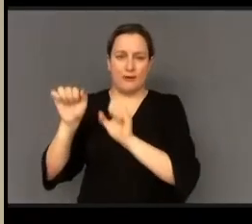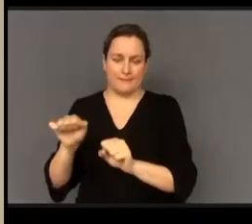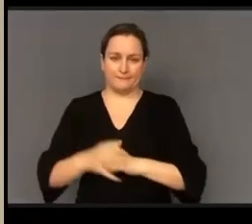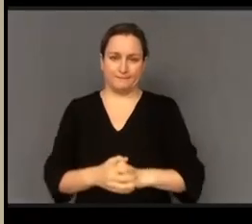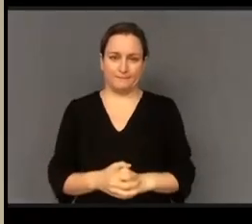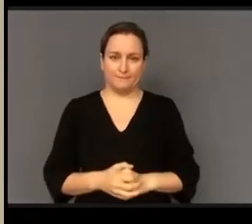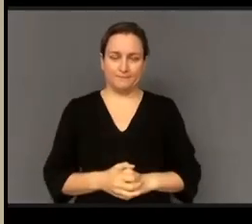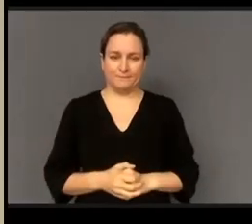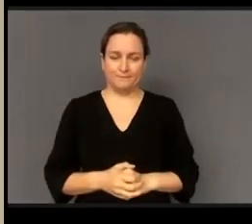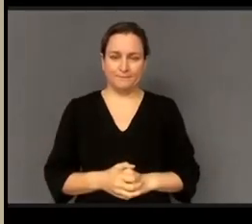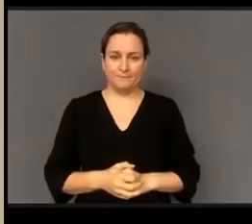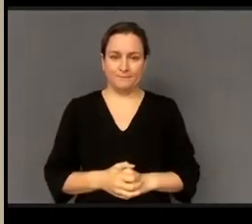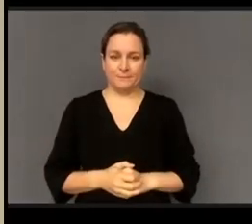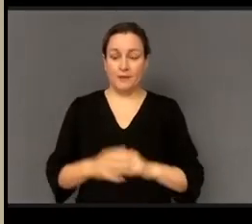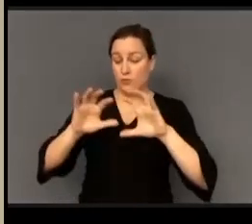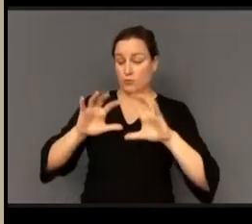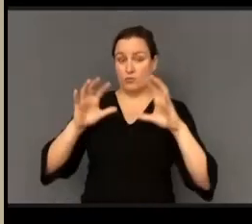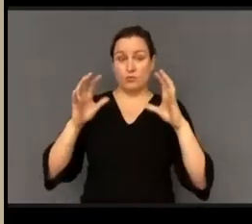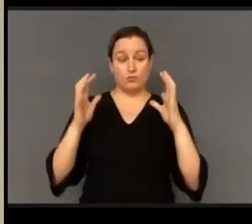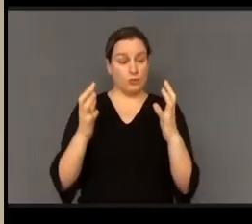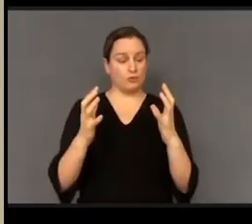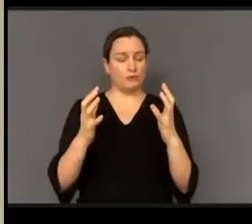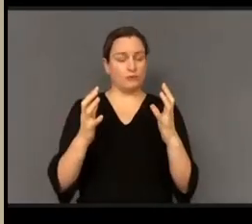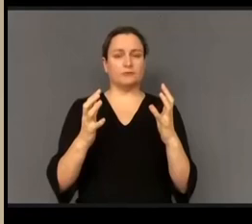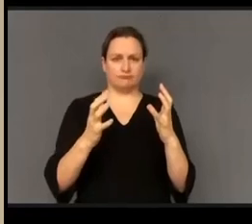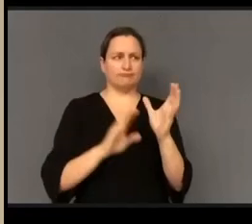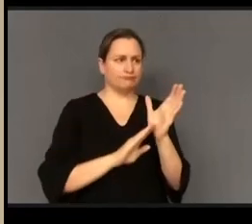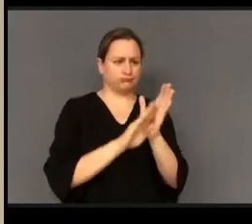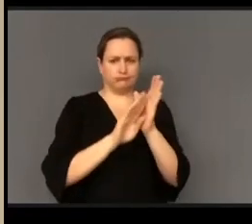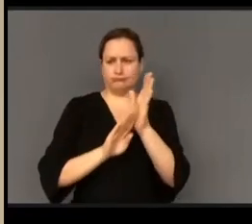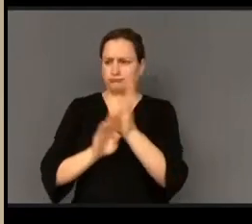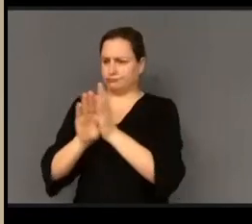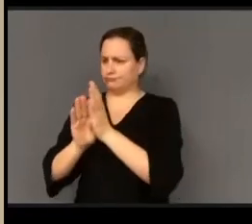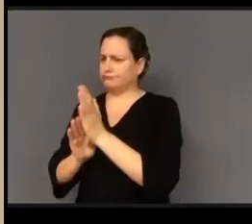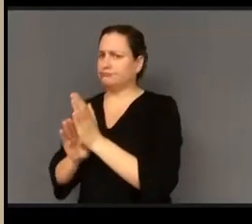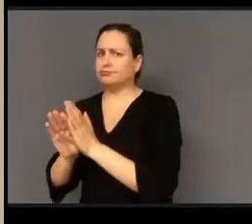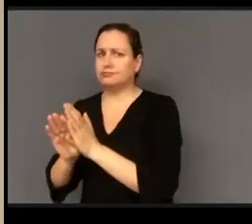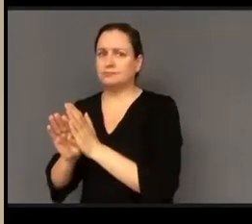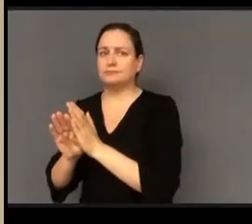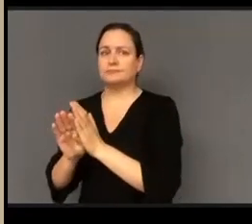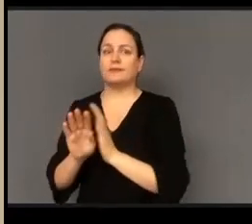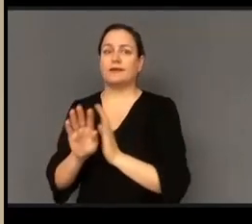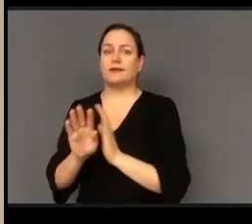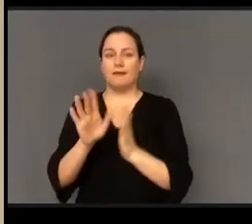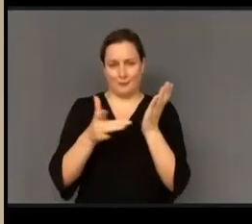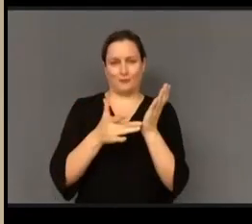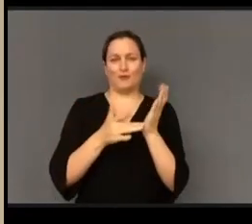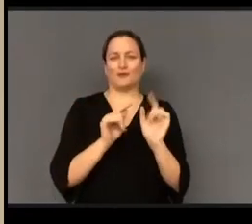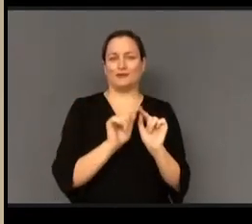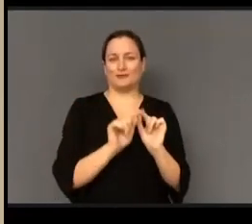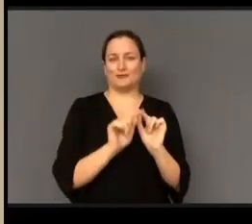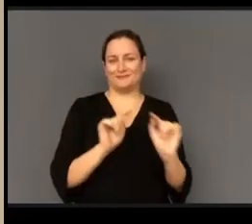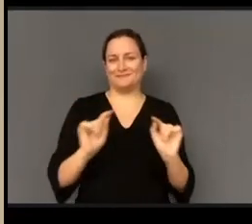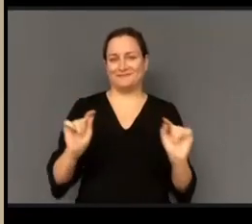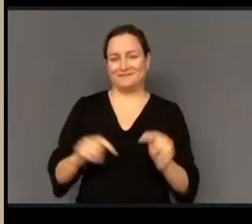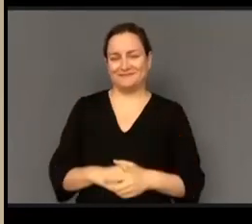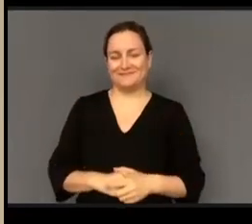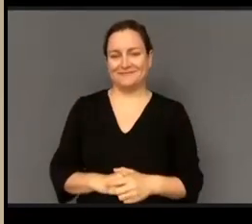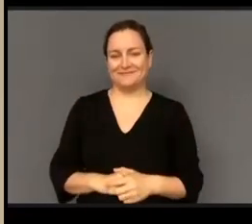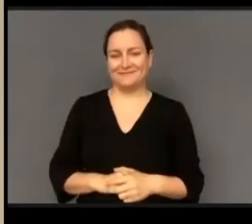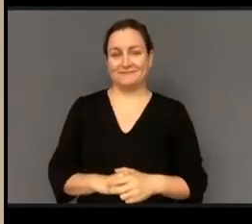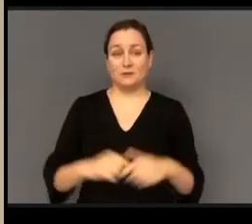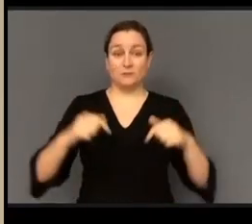el crecimiento de muchas personas en todo el mundo. El Internet no solo es un